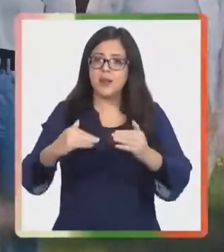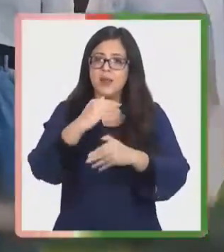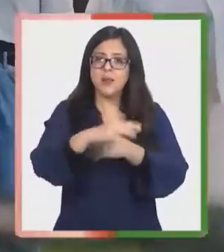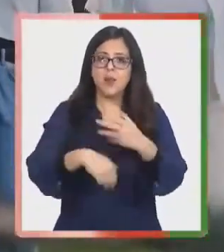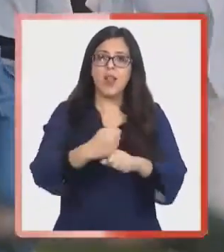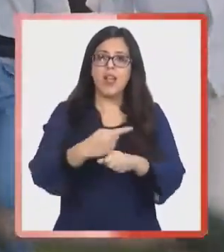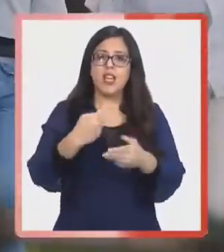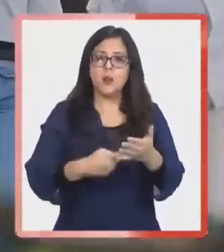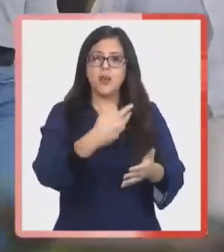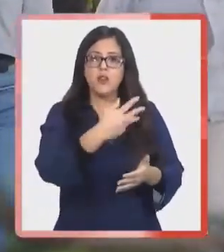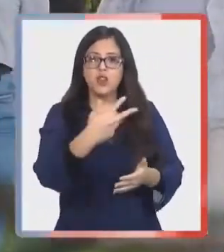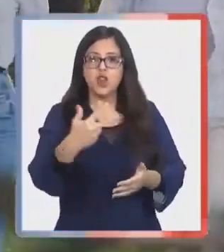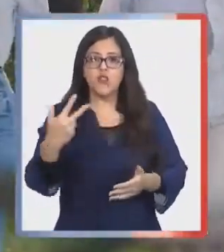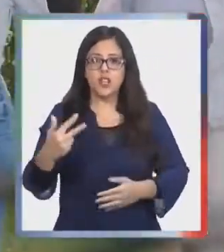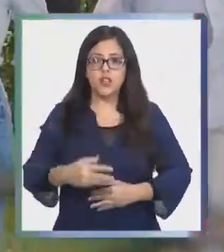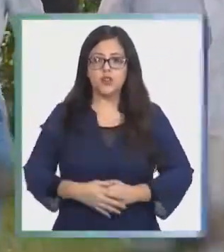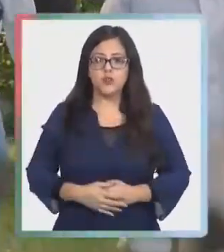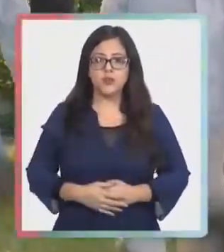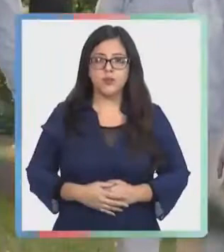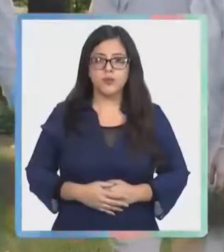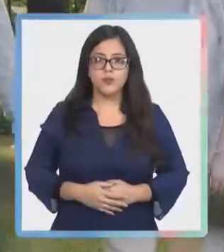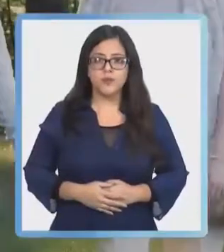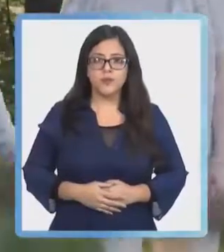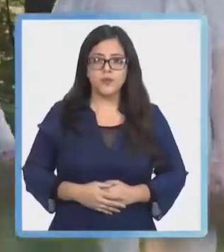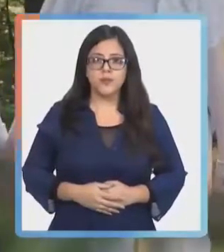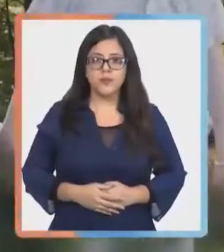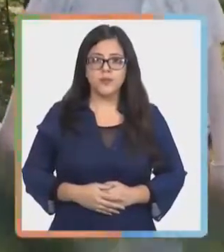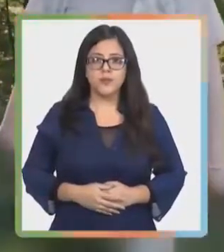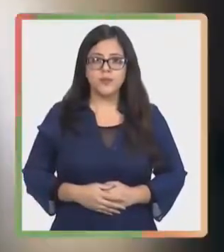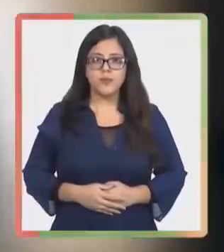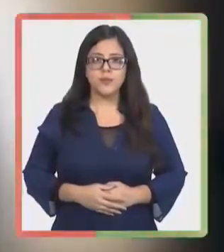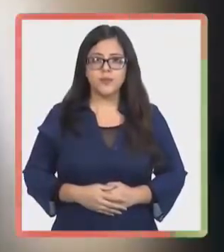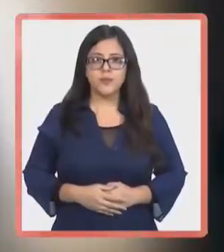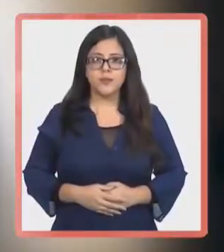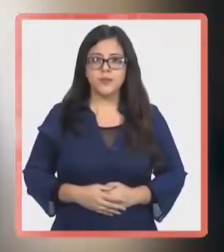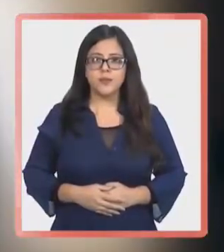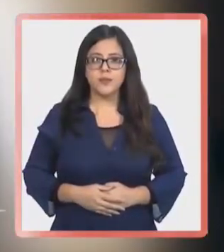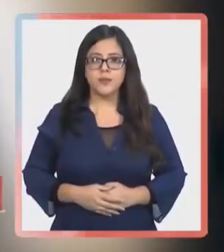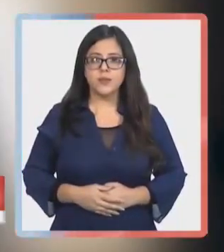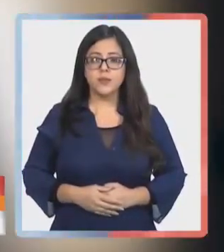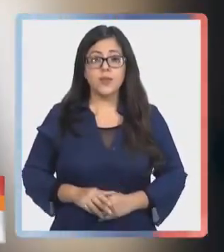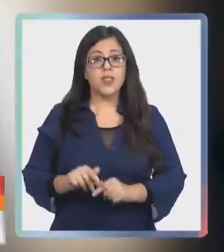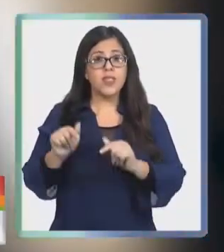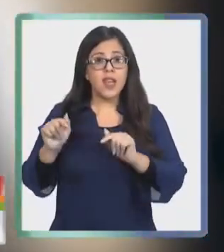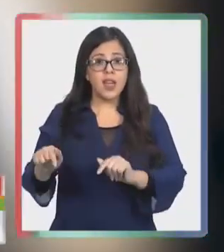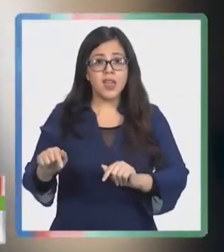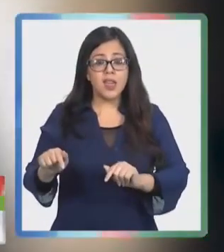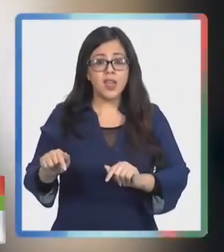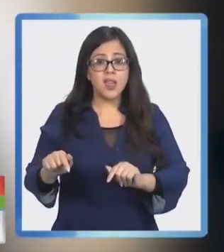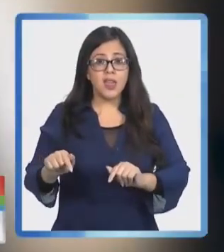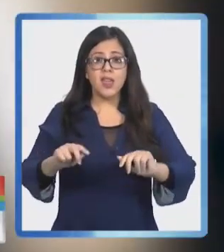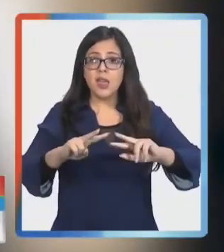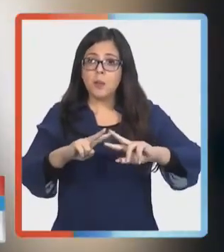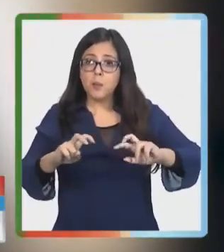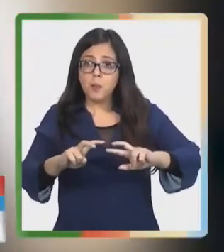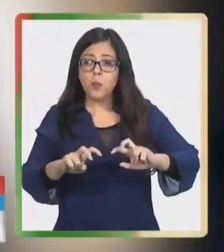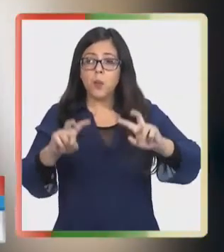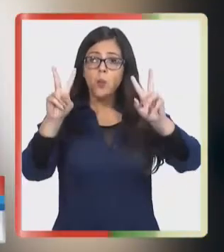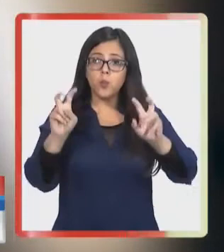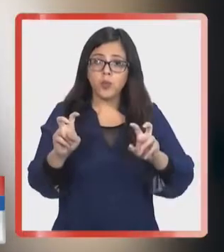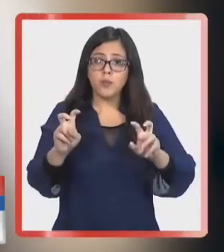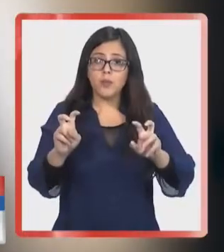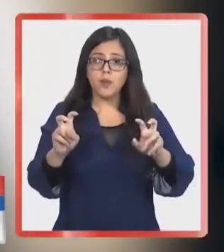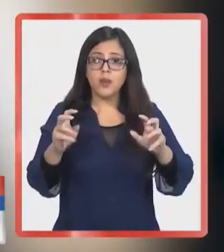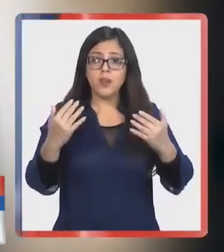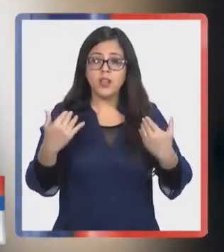en 1998. Lo que pretende es indagar en temas que